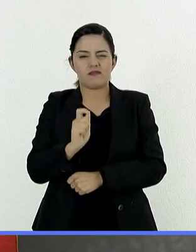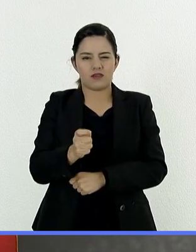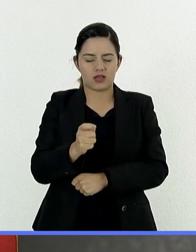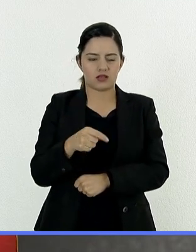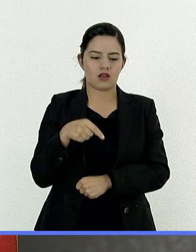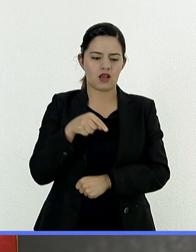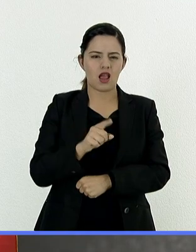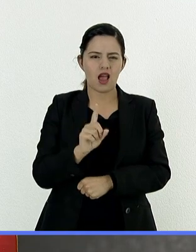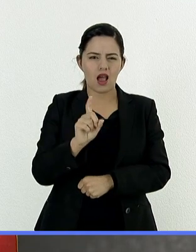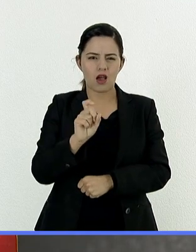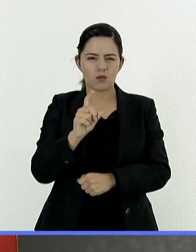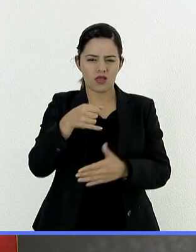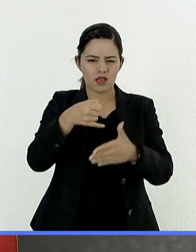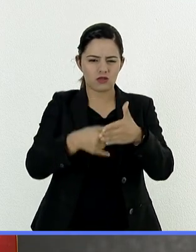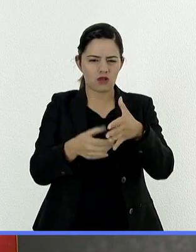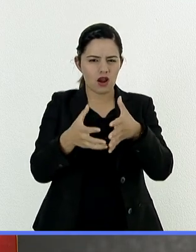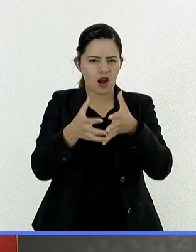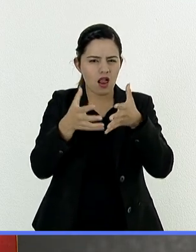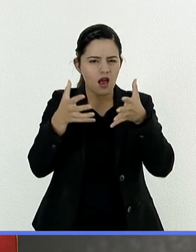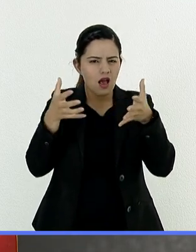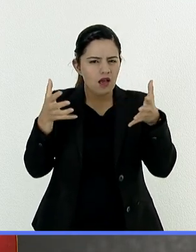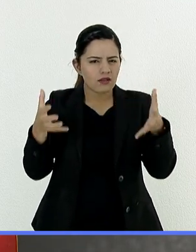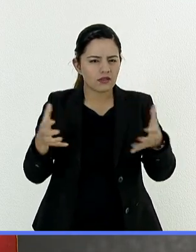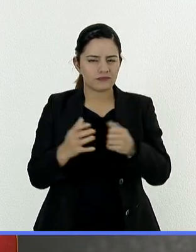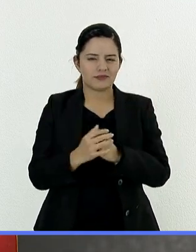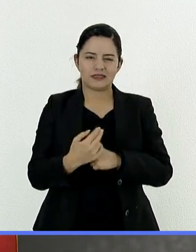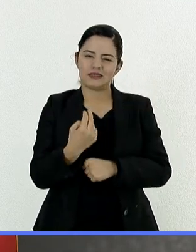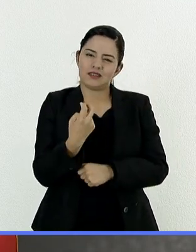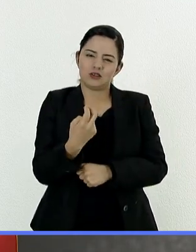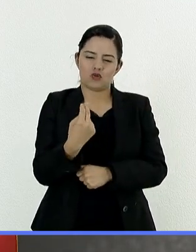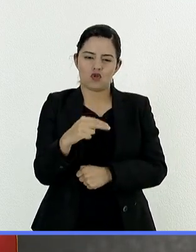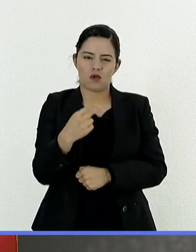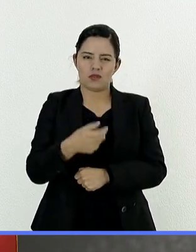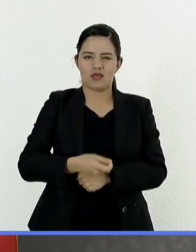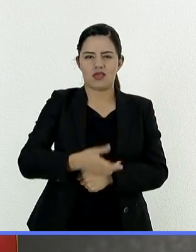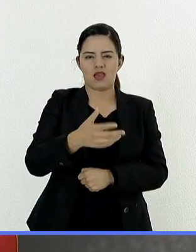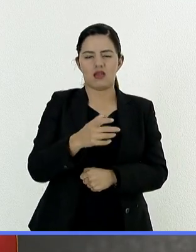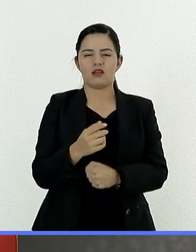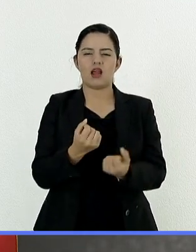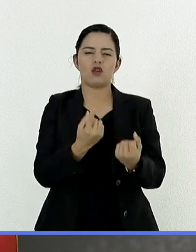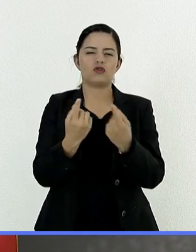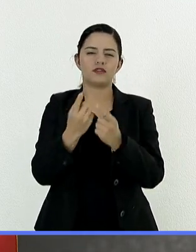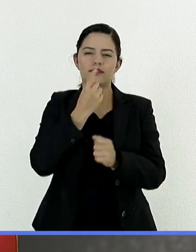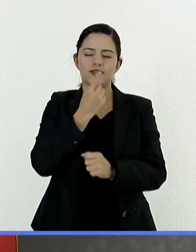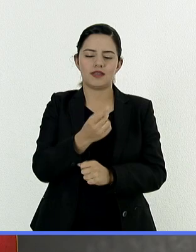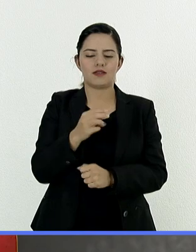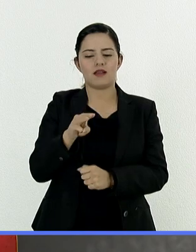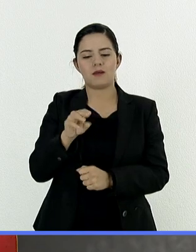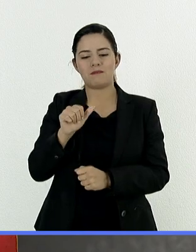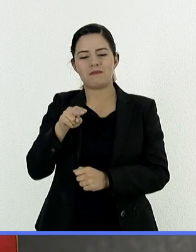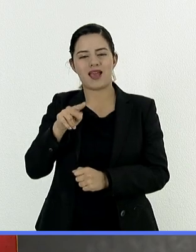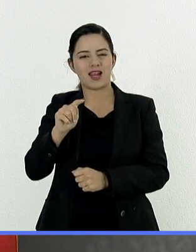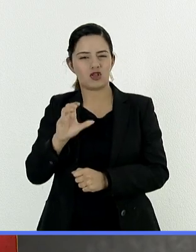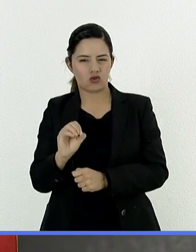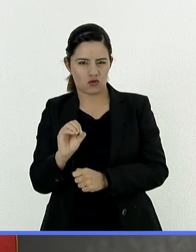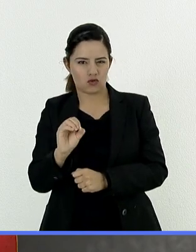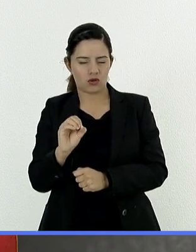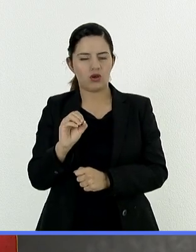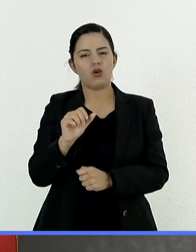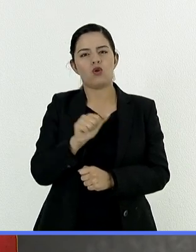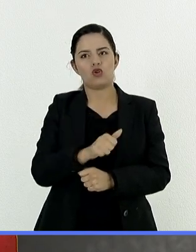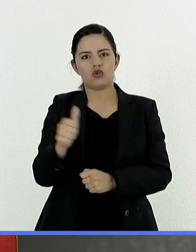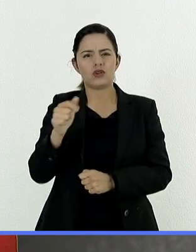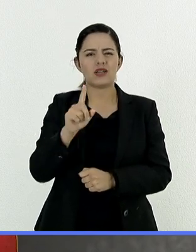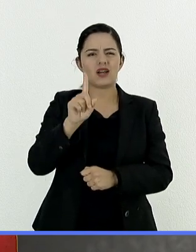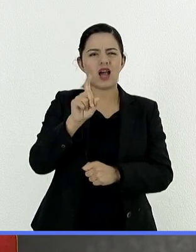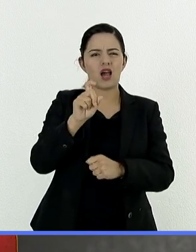pusimos este nombre para que caracterizarlo se hablaba del manto acuífero de de la del agua subterránea